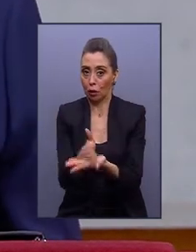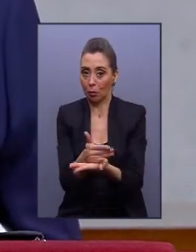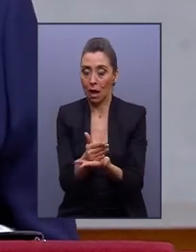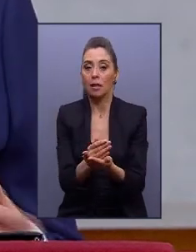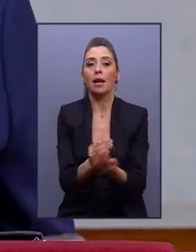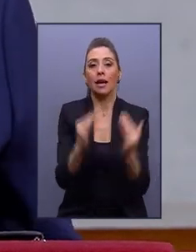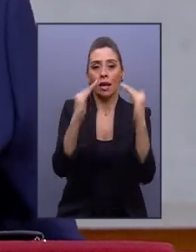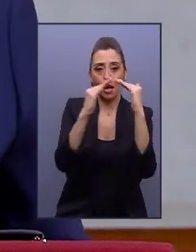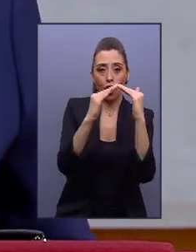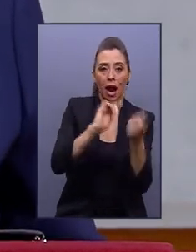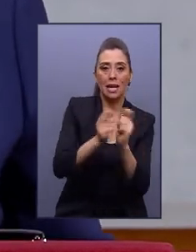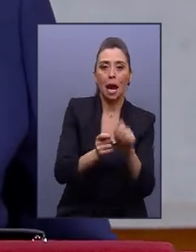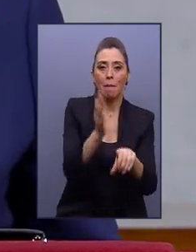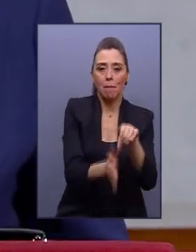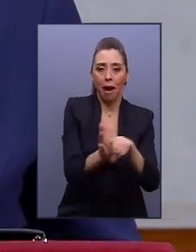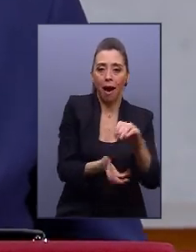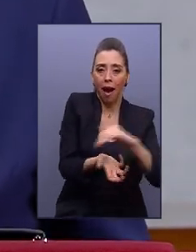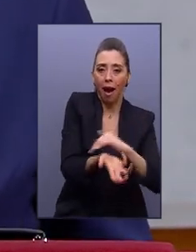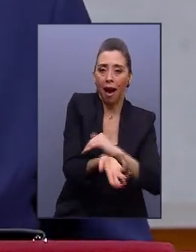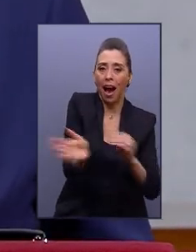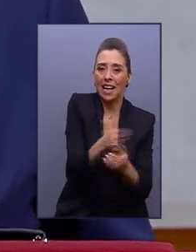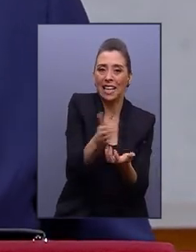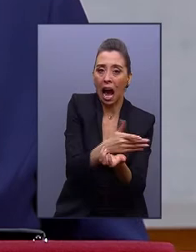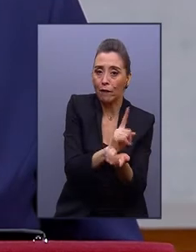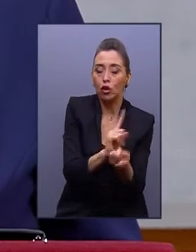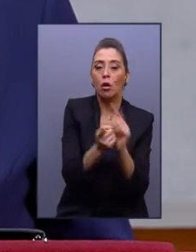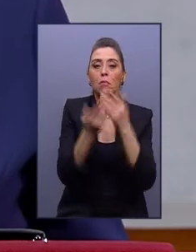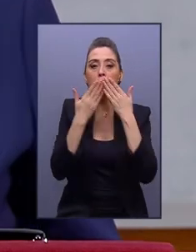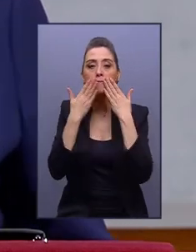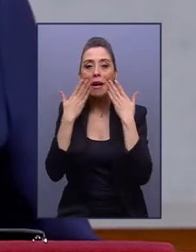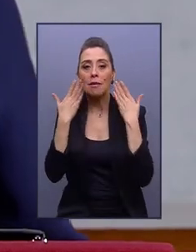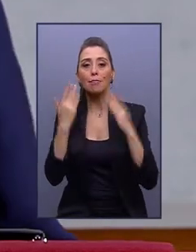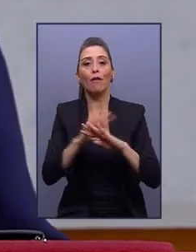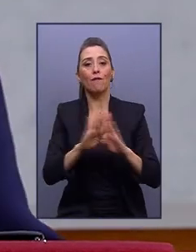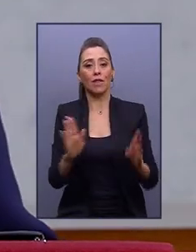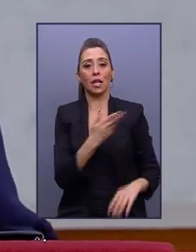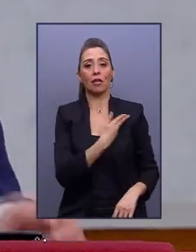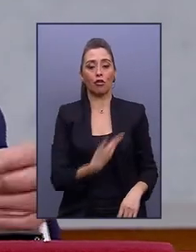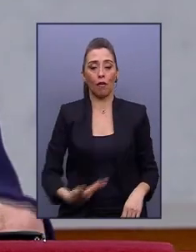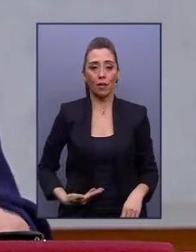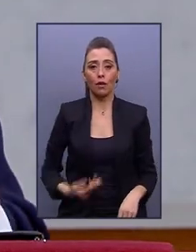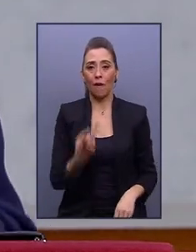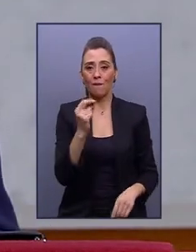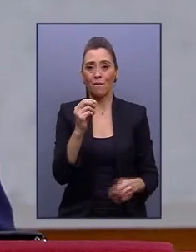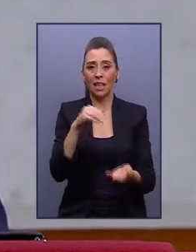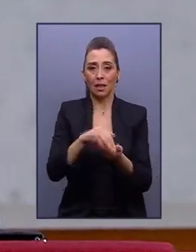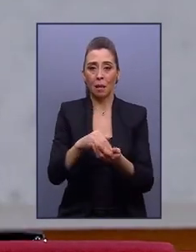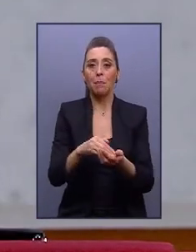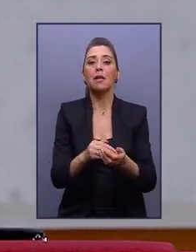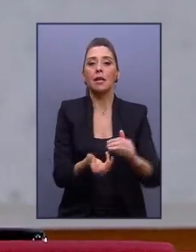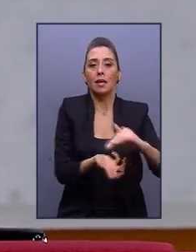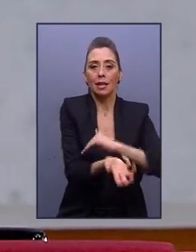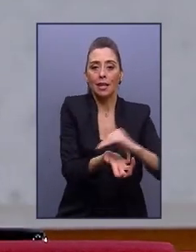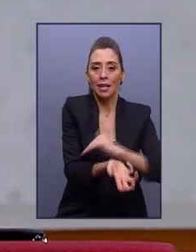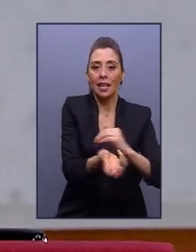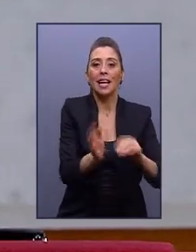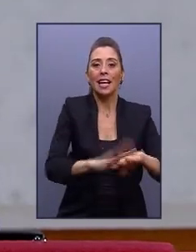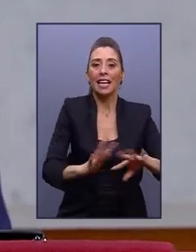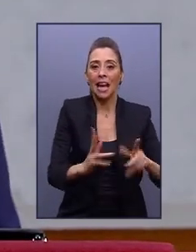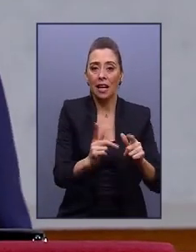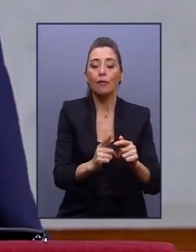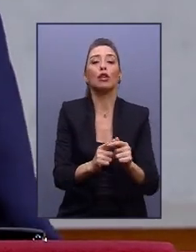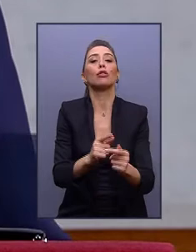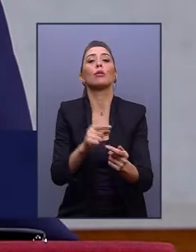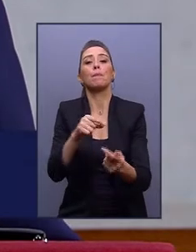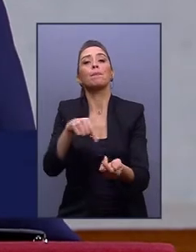en los hogares con fuentes de energías más limpias. Al final del periodo de gobierno, se habrán recambiado 20.000 calefactores en comunas de centro